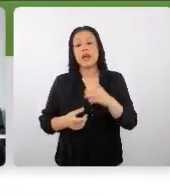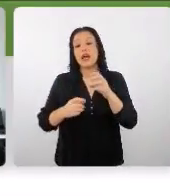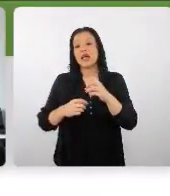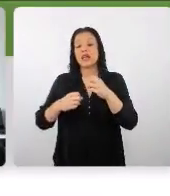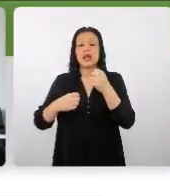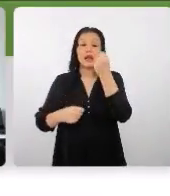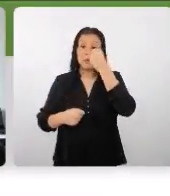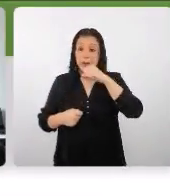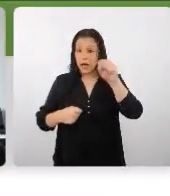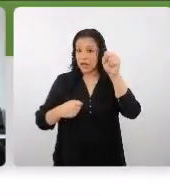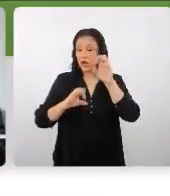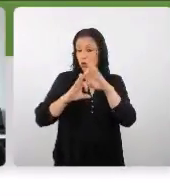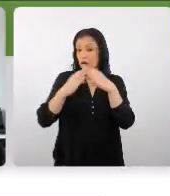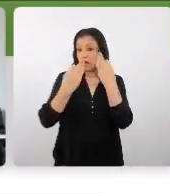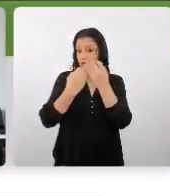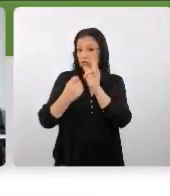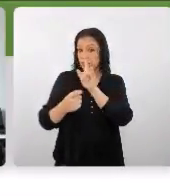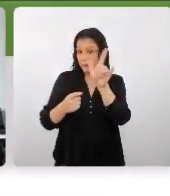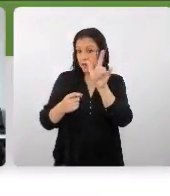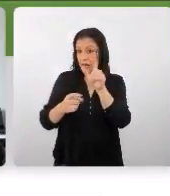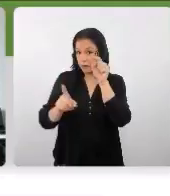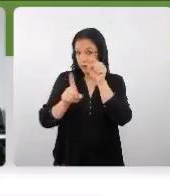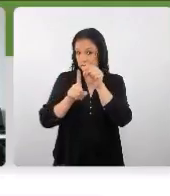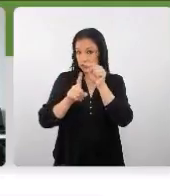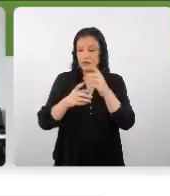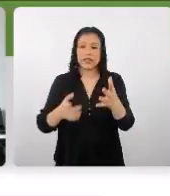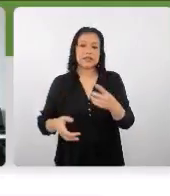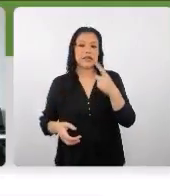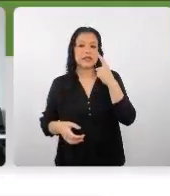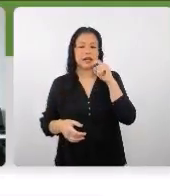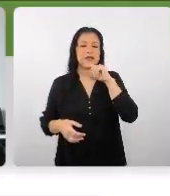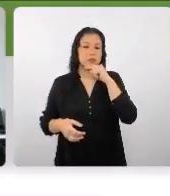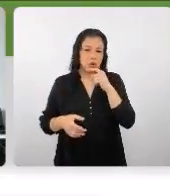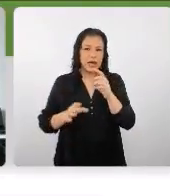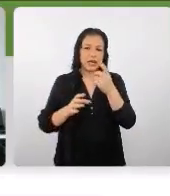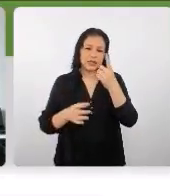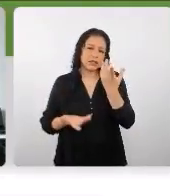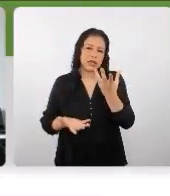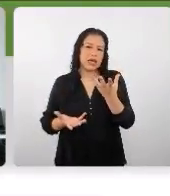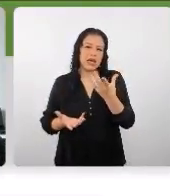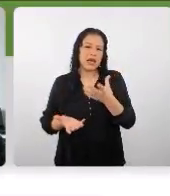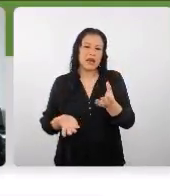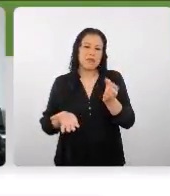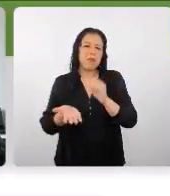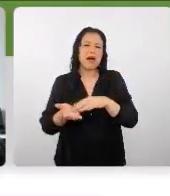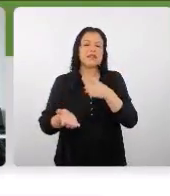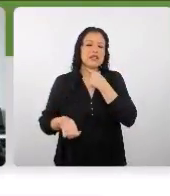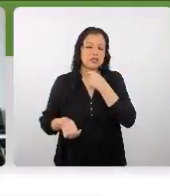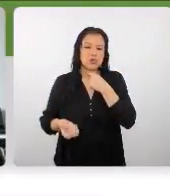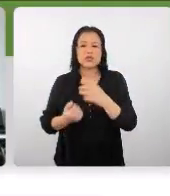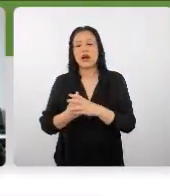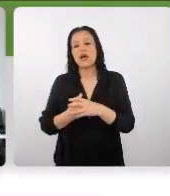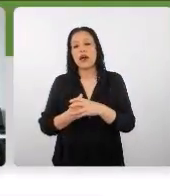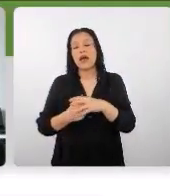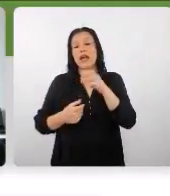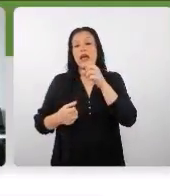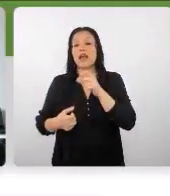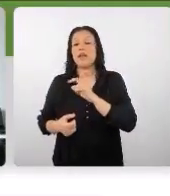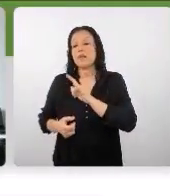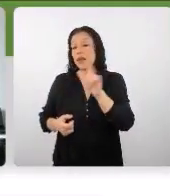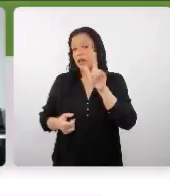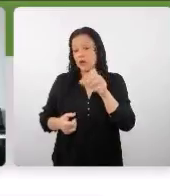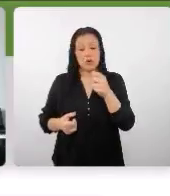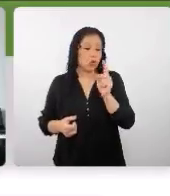familia directa es el viaje que se prefiere entre las mujeres. Los viajes con la pareja informal, es decir, no con quien se